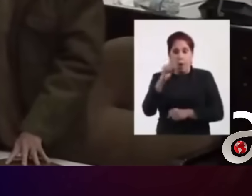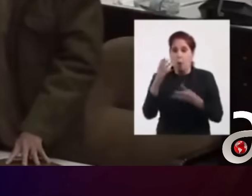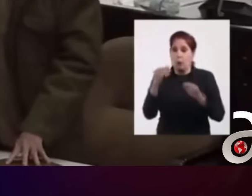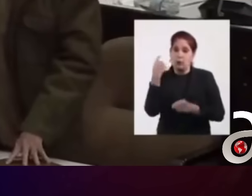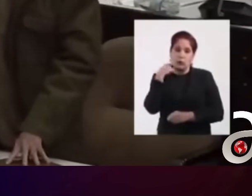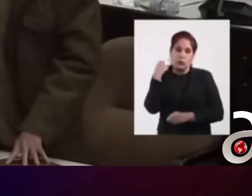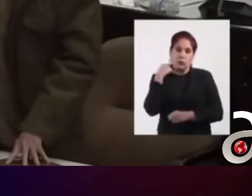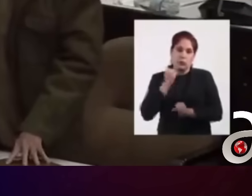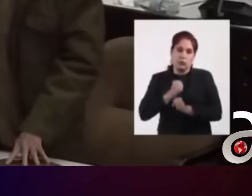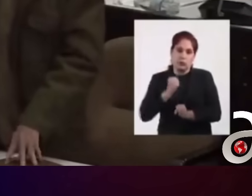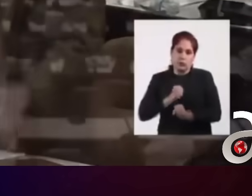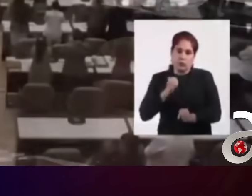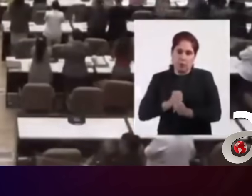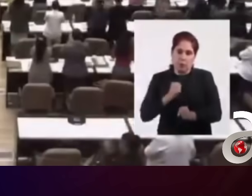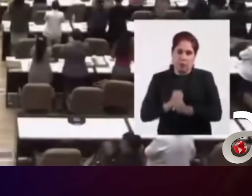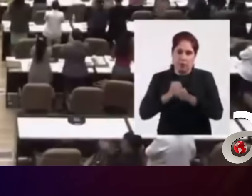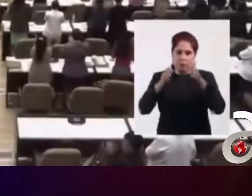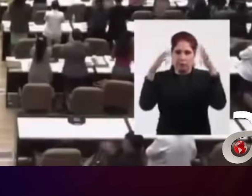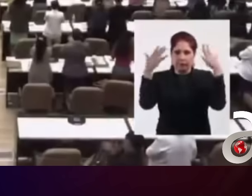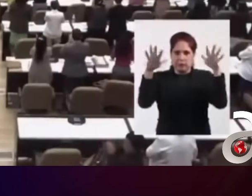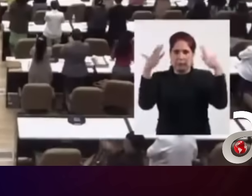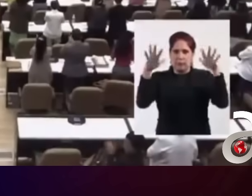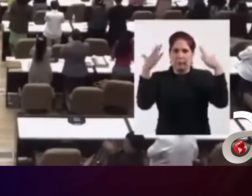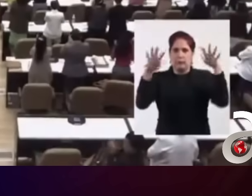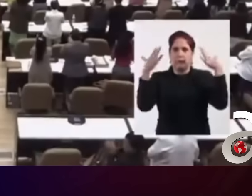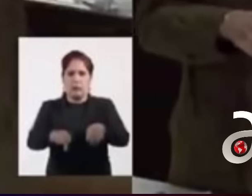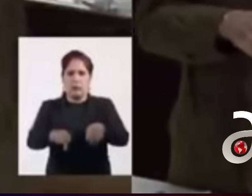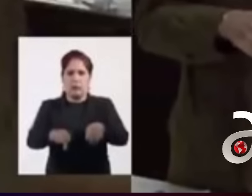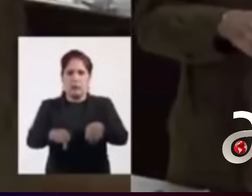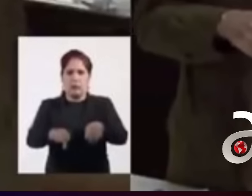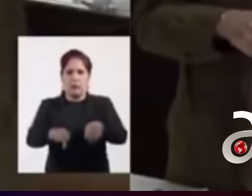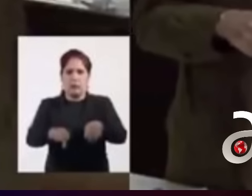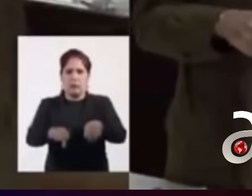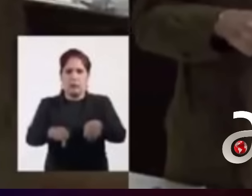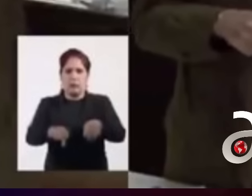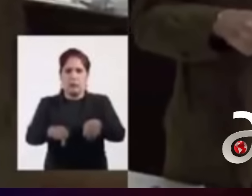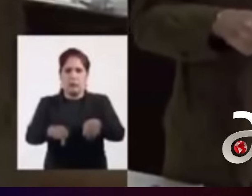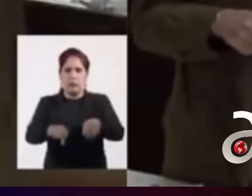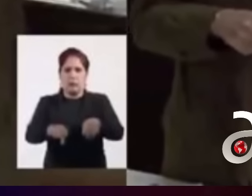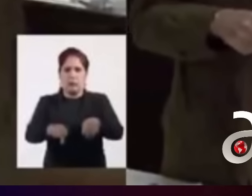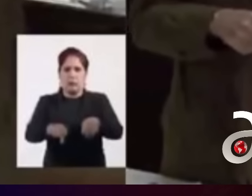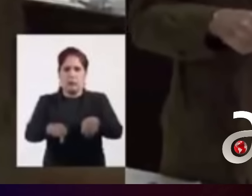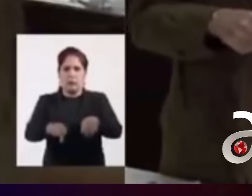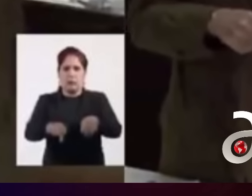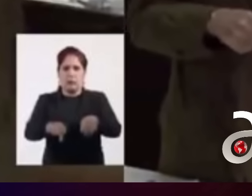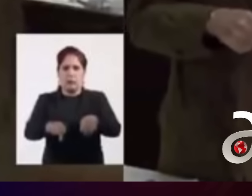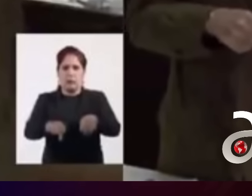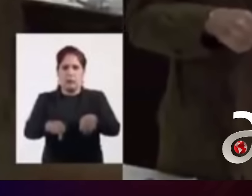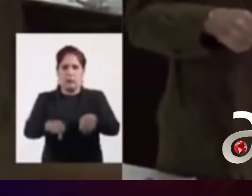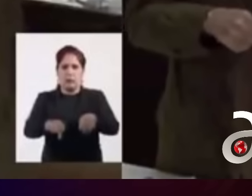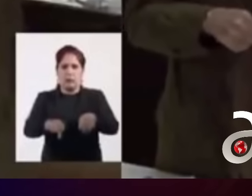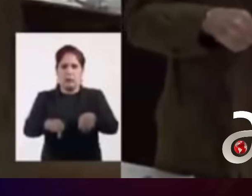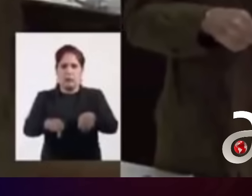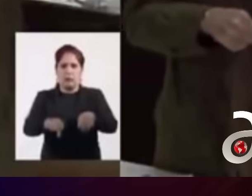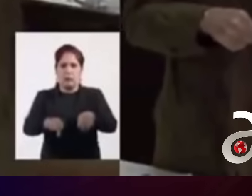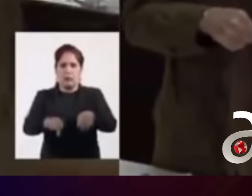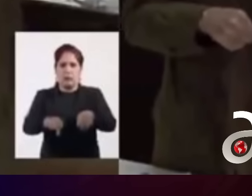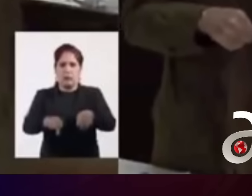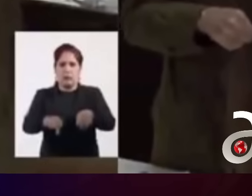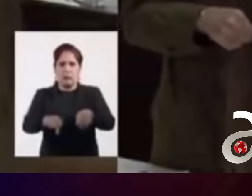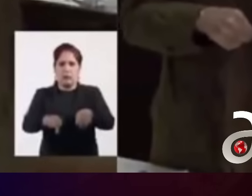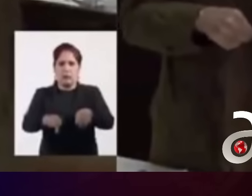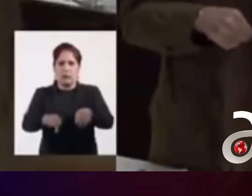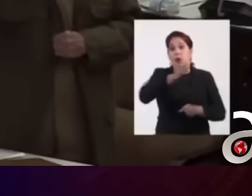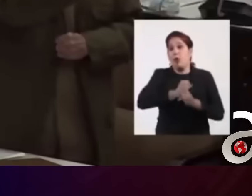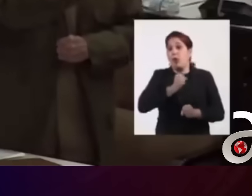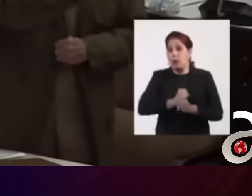de 140 productos supervisados, solo se cumplieron los planes de 24 para el cierre de 2022 y 58 para el primer semestre del año